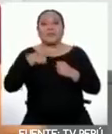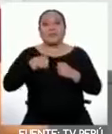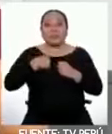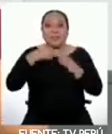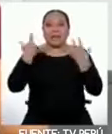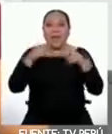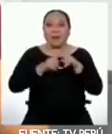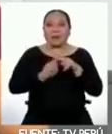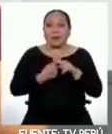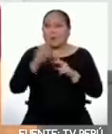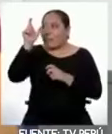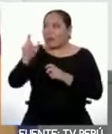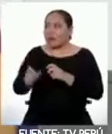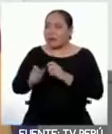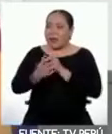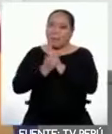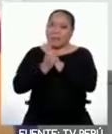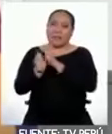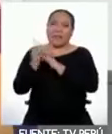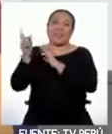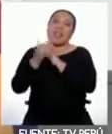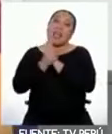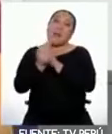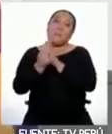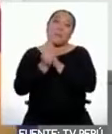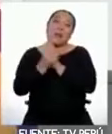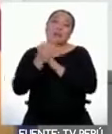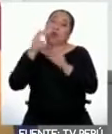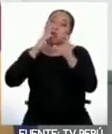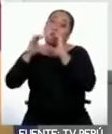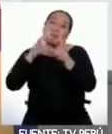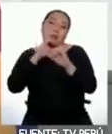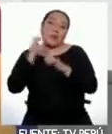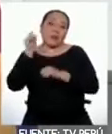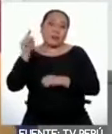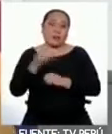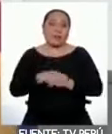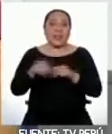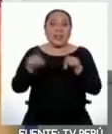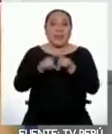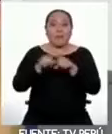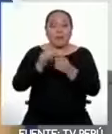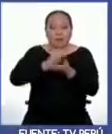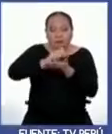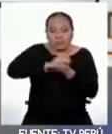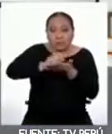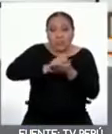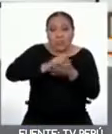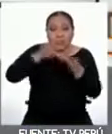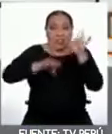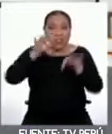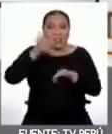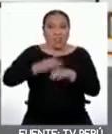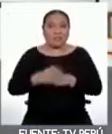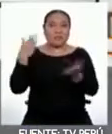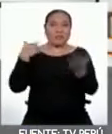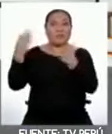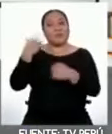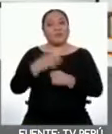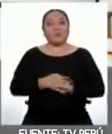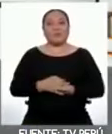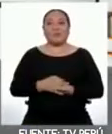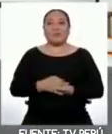persona ideal para que nos ayude. Un experto en comunicación y sobre todo en guiones teatrales. Vamos a